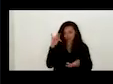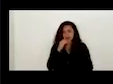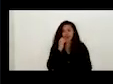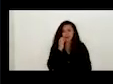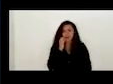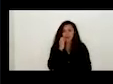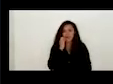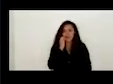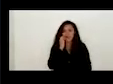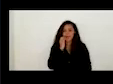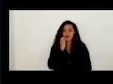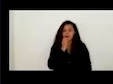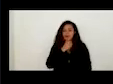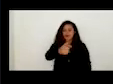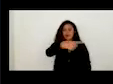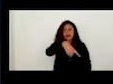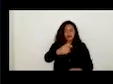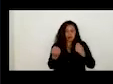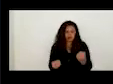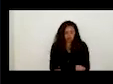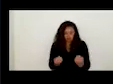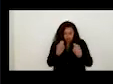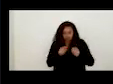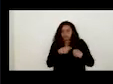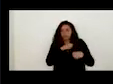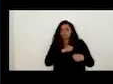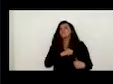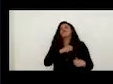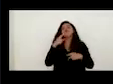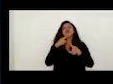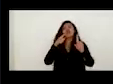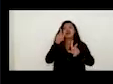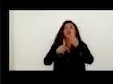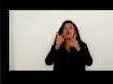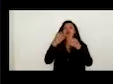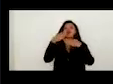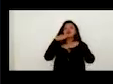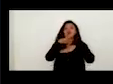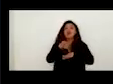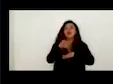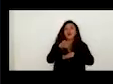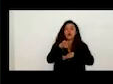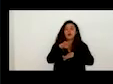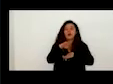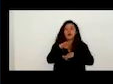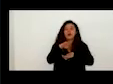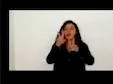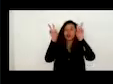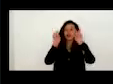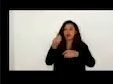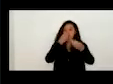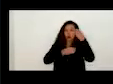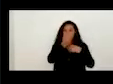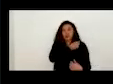ellos me encomendaron tratar de hablar con ustedes un poco acerca de esto que llamamos